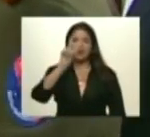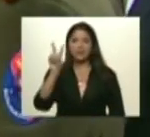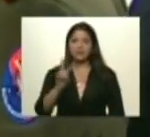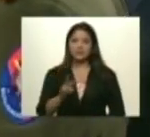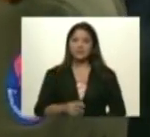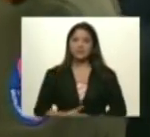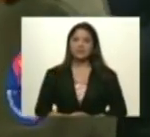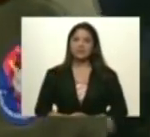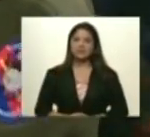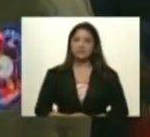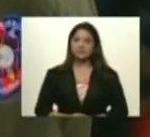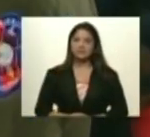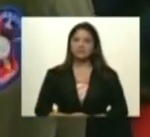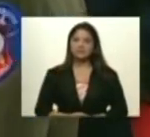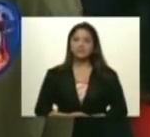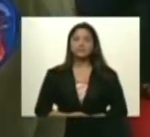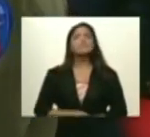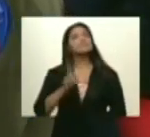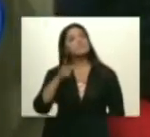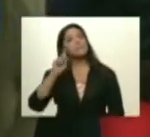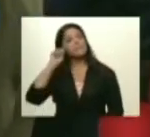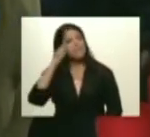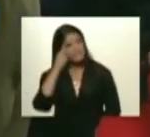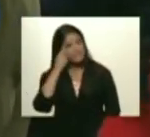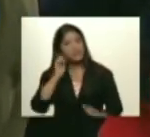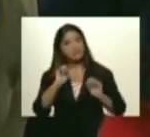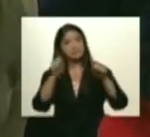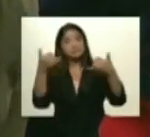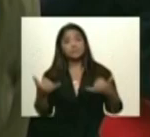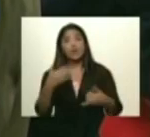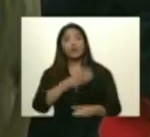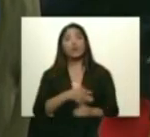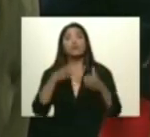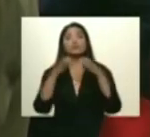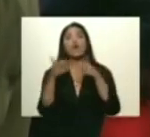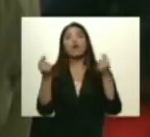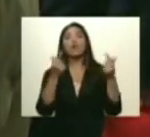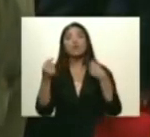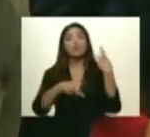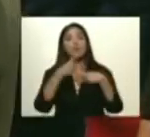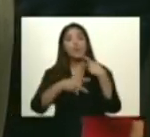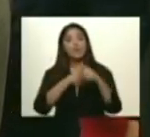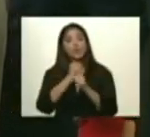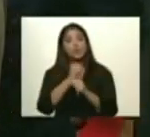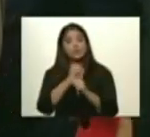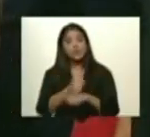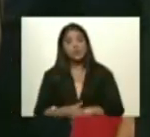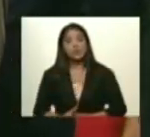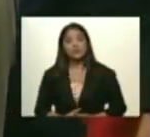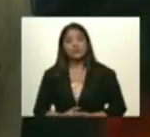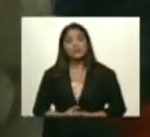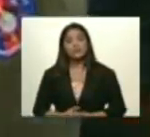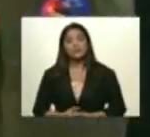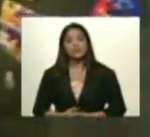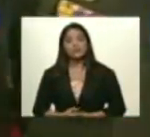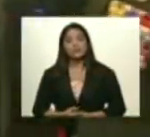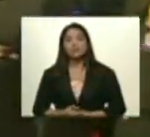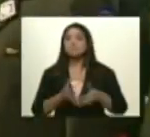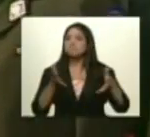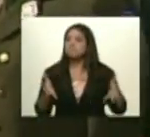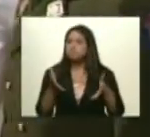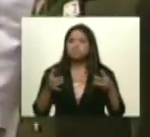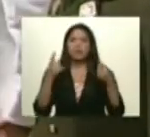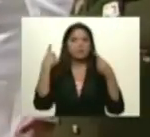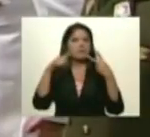Se instaló, recordemos, el Consejo Nacional de Economía Productiva, también que se han venido impulsando